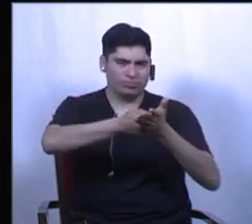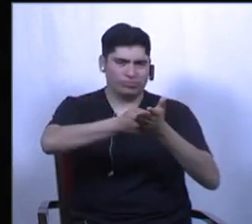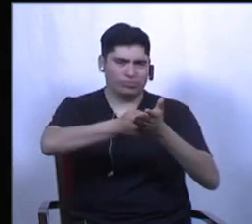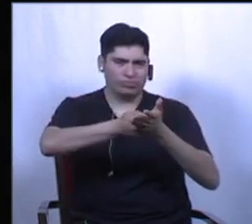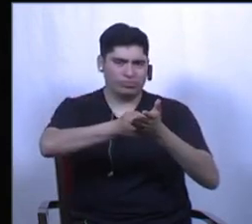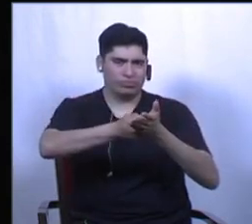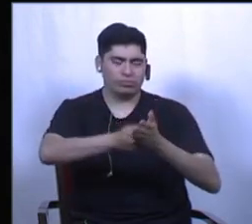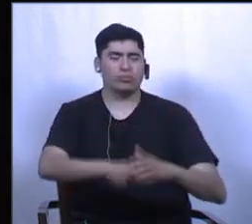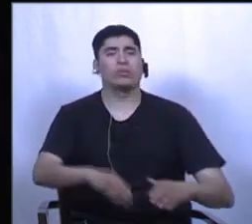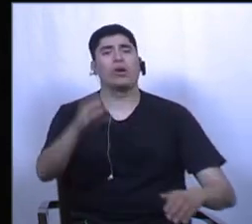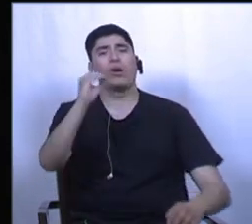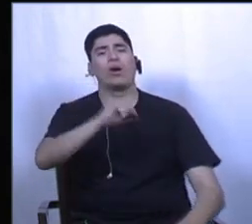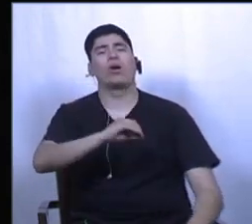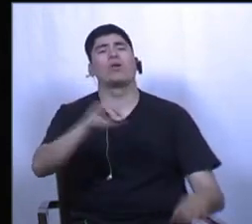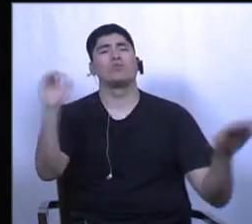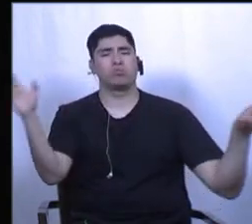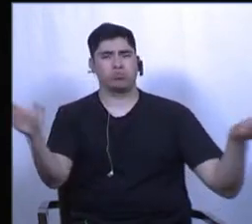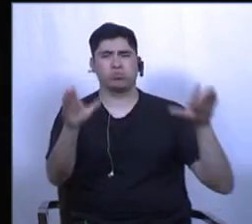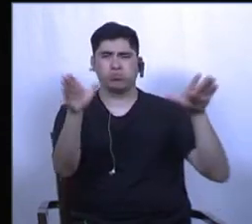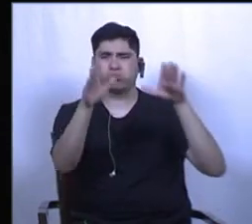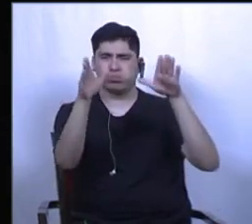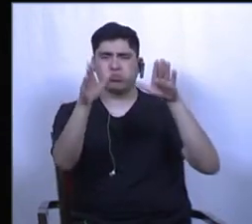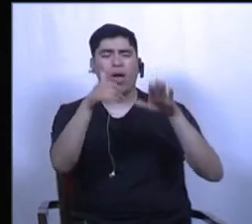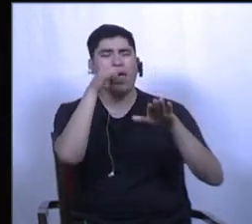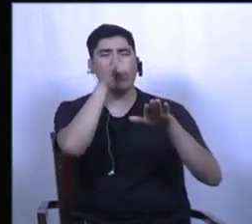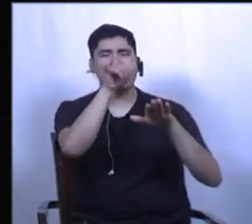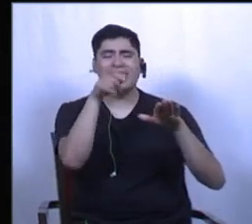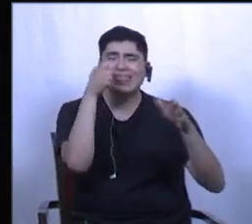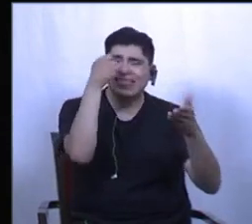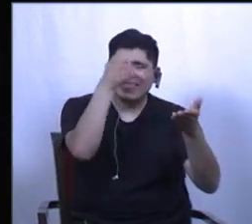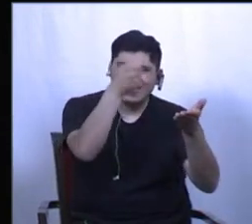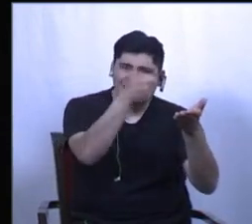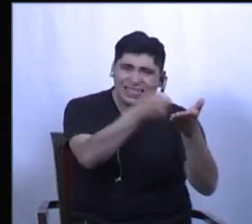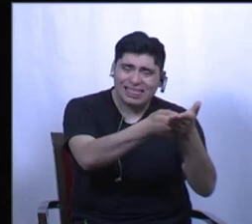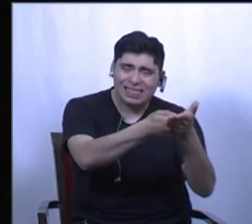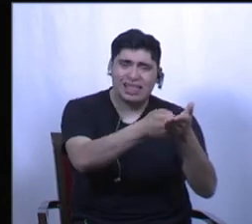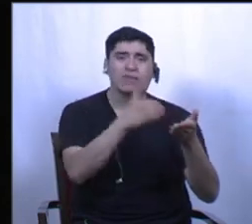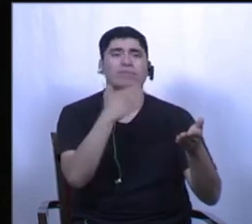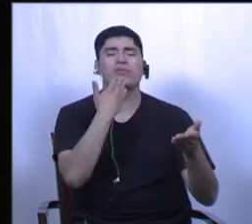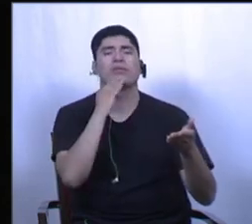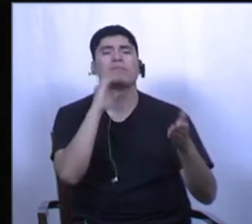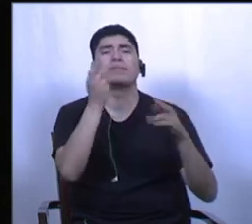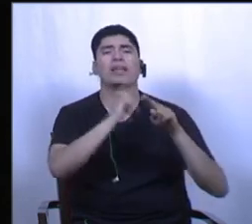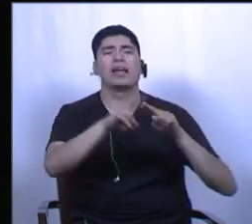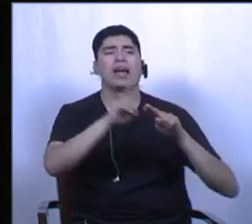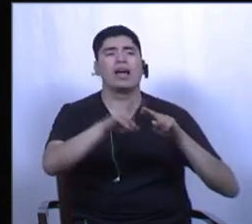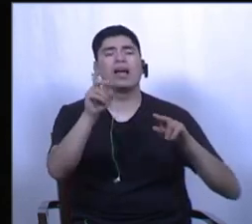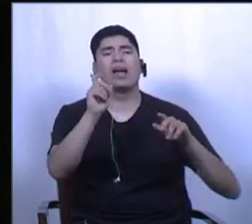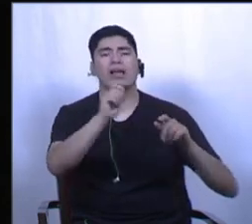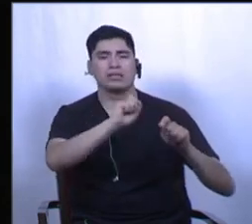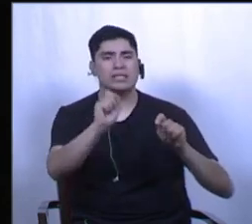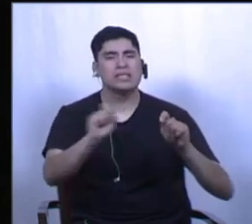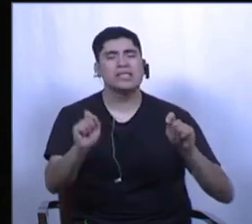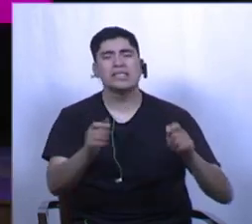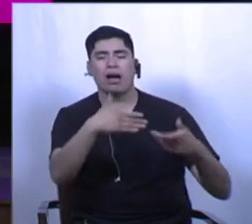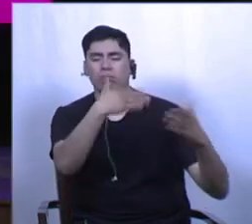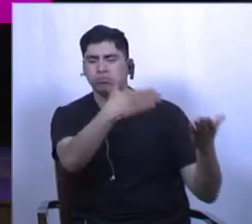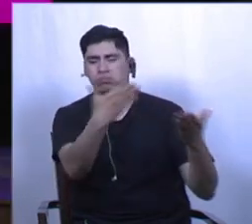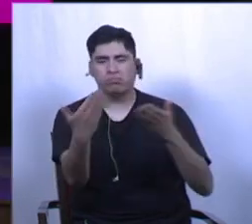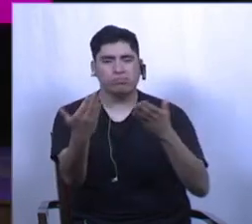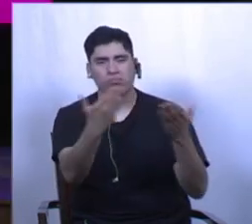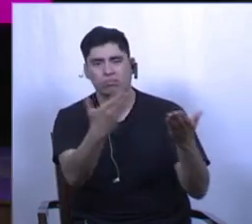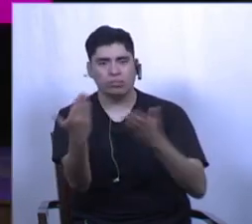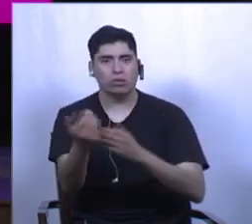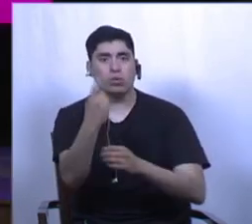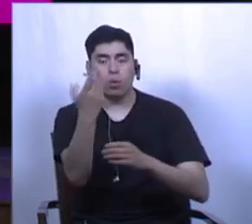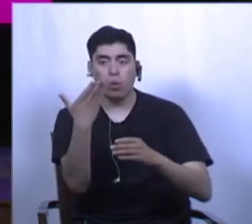en optimizar, se ha utilizado mucho tiempo en hacer muchos ensayos. Hicimos algo que tomó